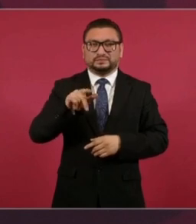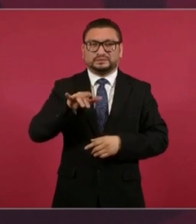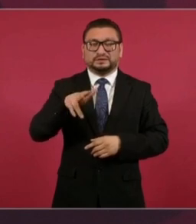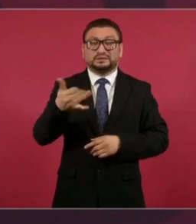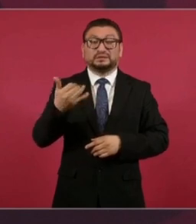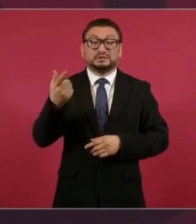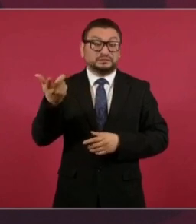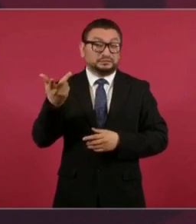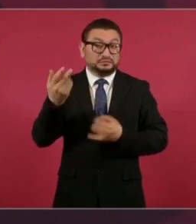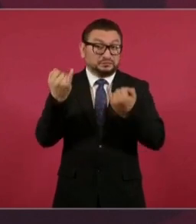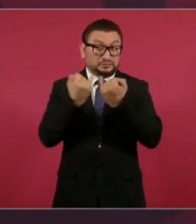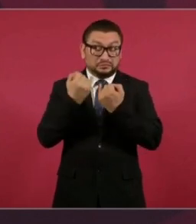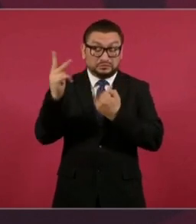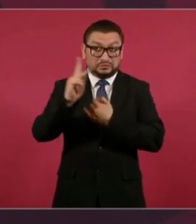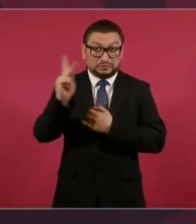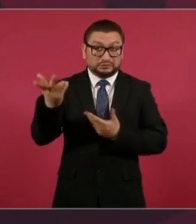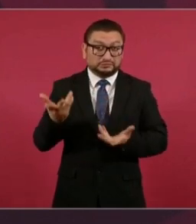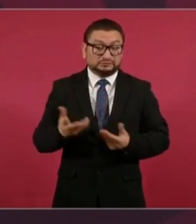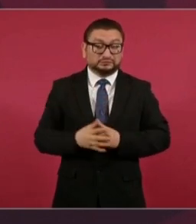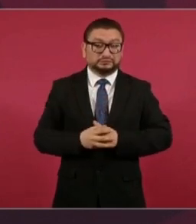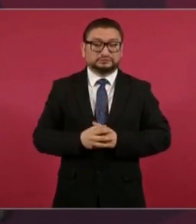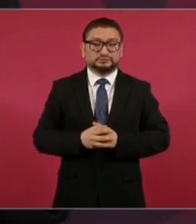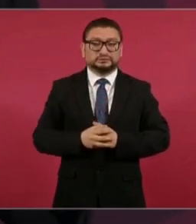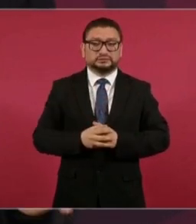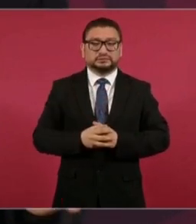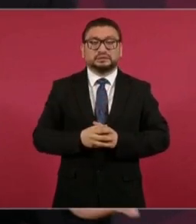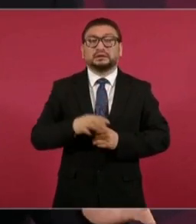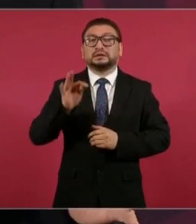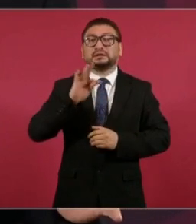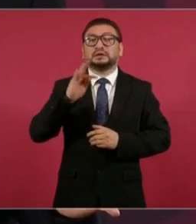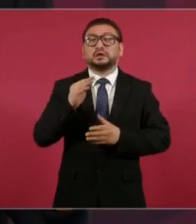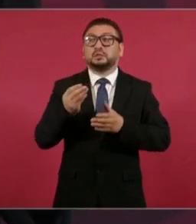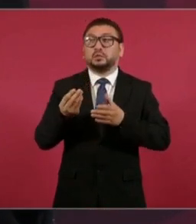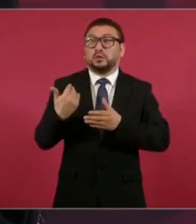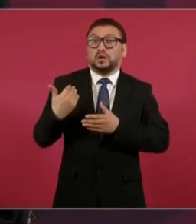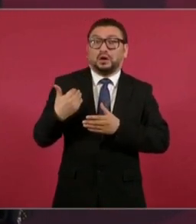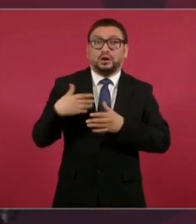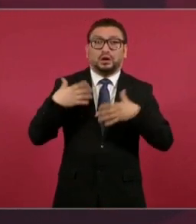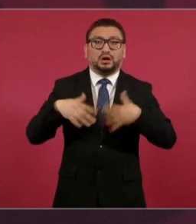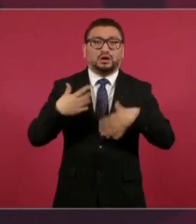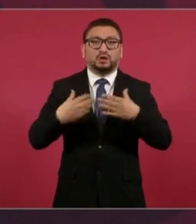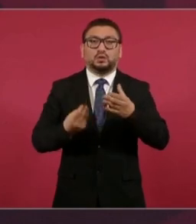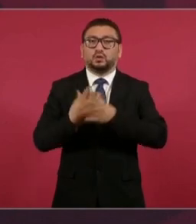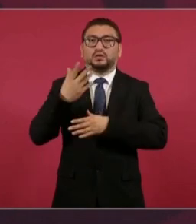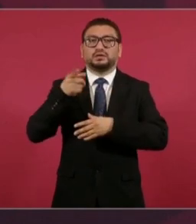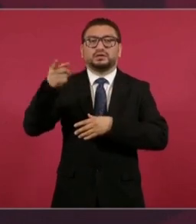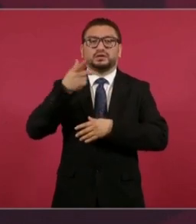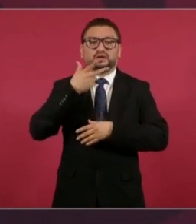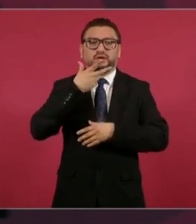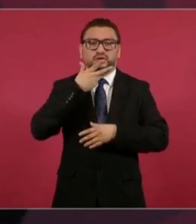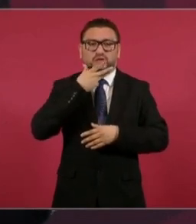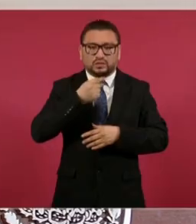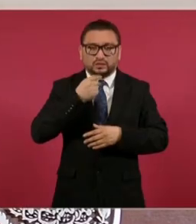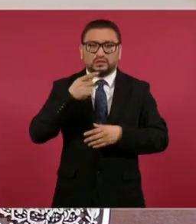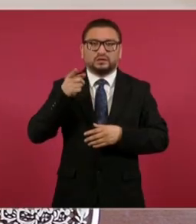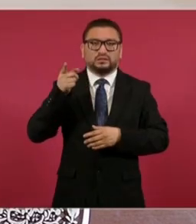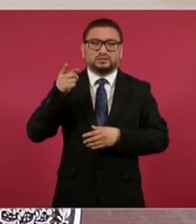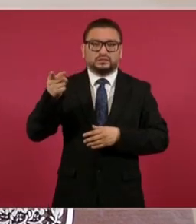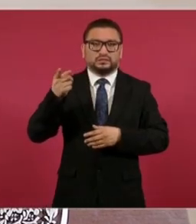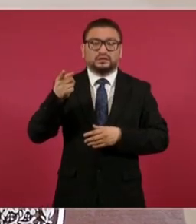ley A lo mejor la novedad es que el señor es más